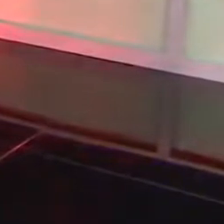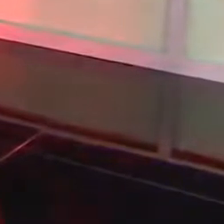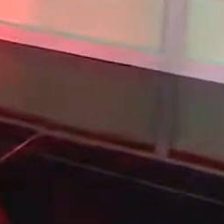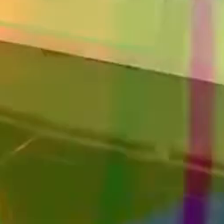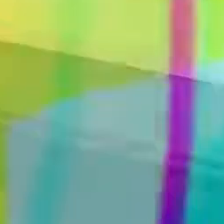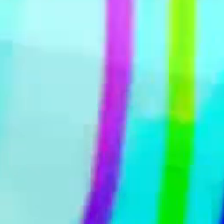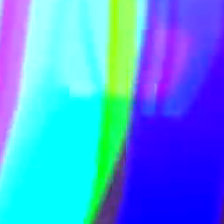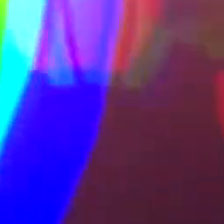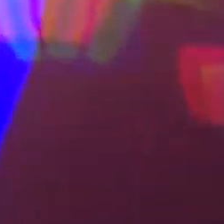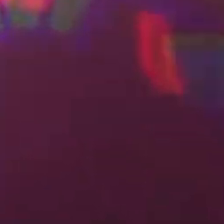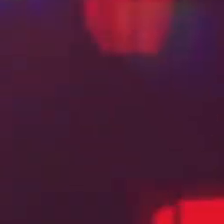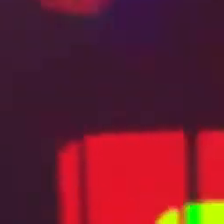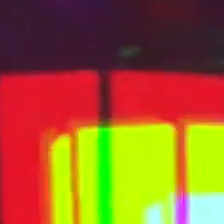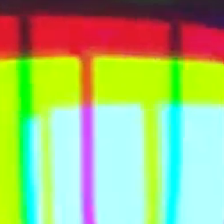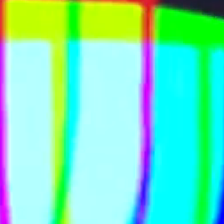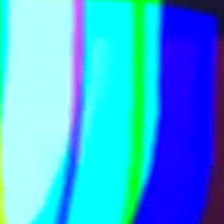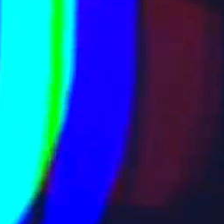lo reclama,